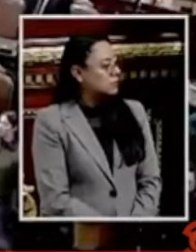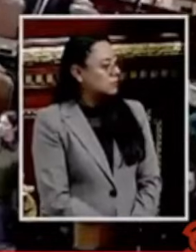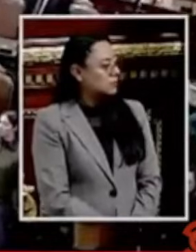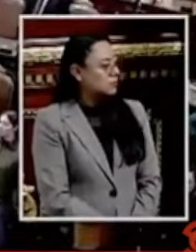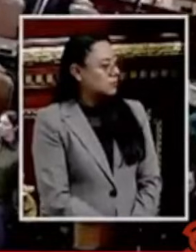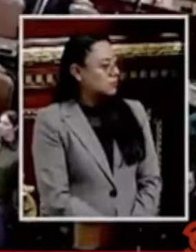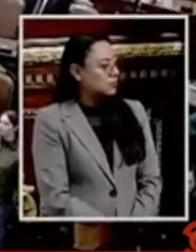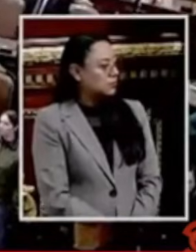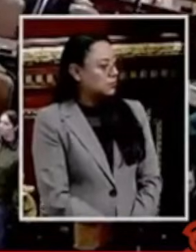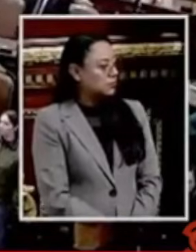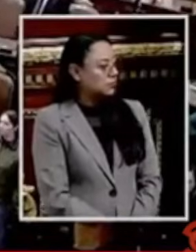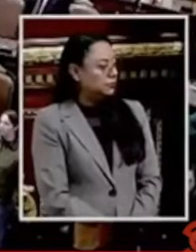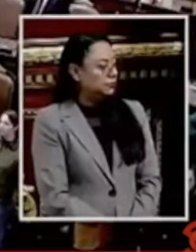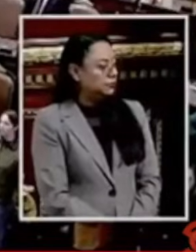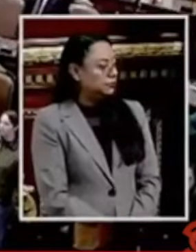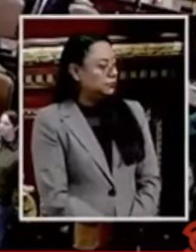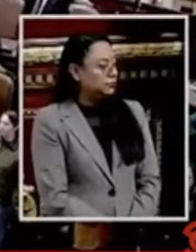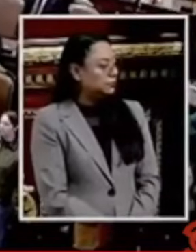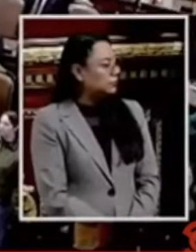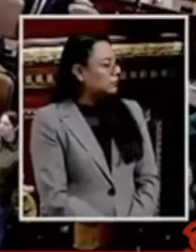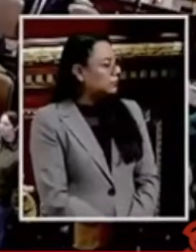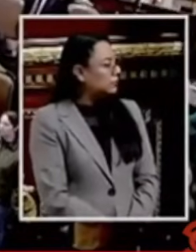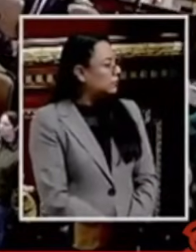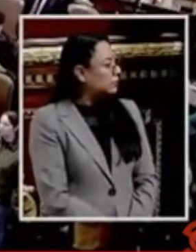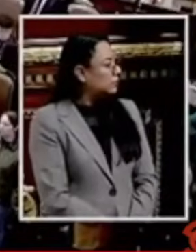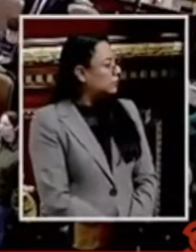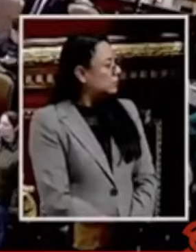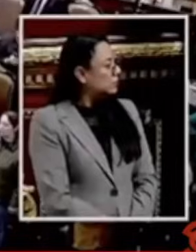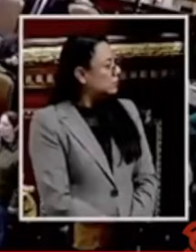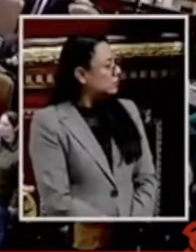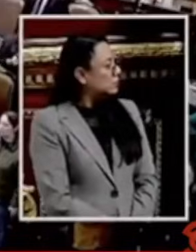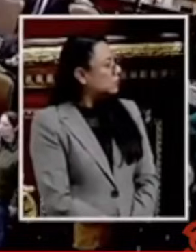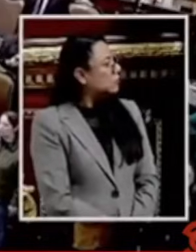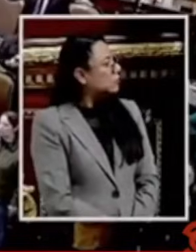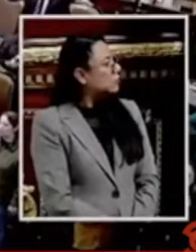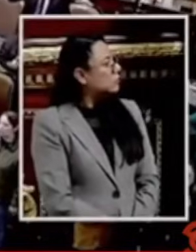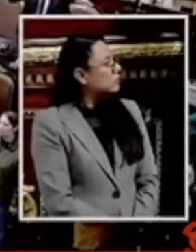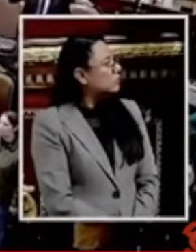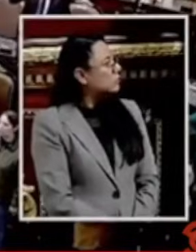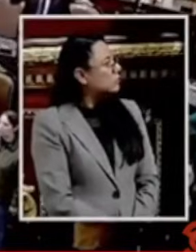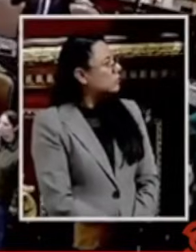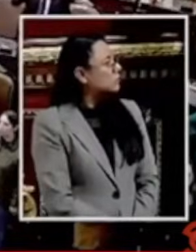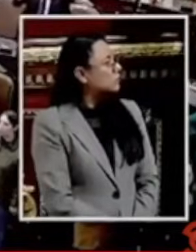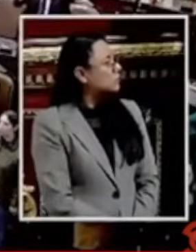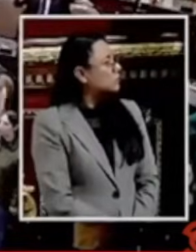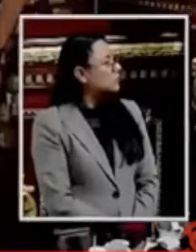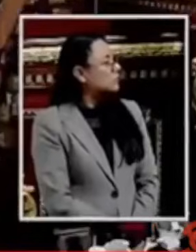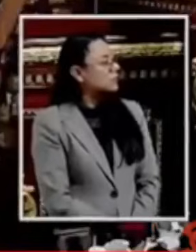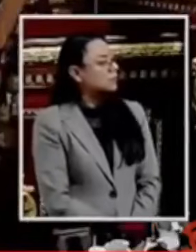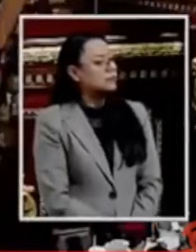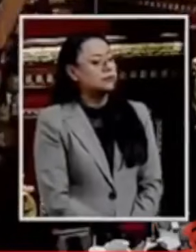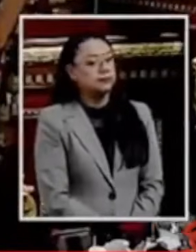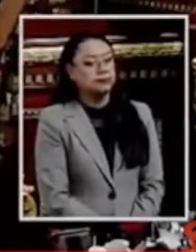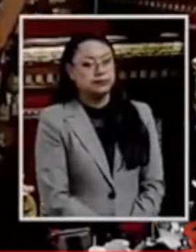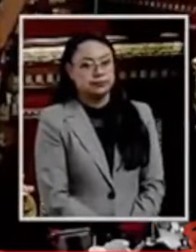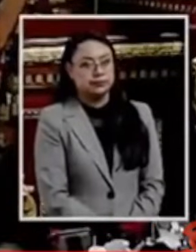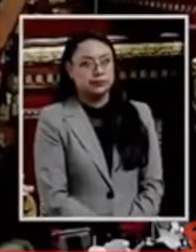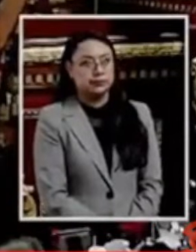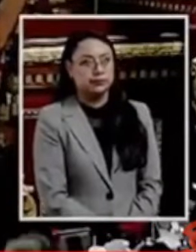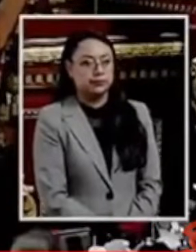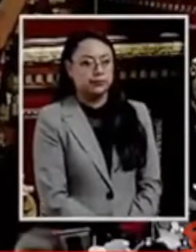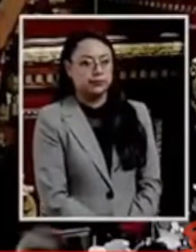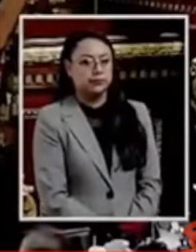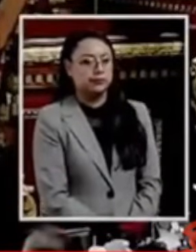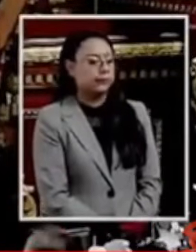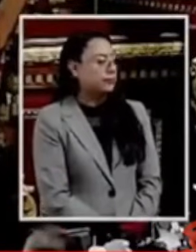ciudad. Obviamente nuestras legisladoras tendrán su derecho de poder hacer lo que ellas consideran y cuentan con el